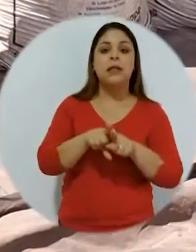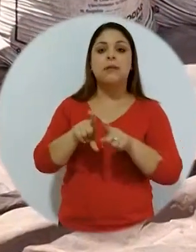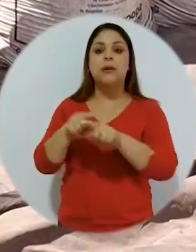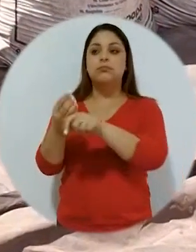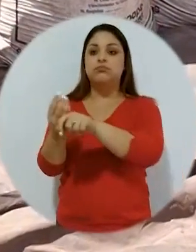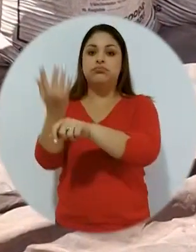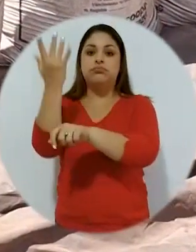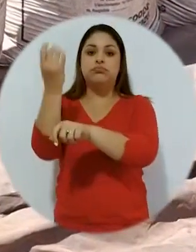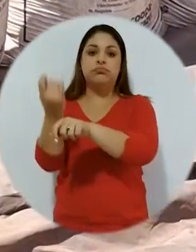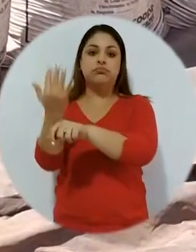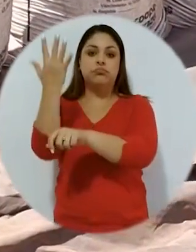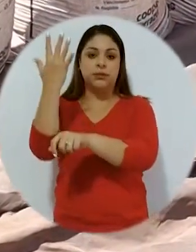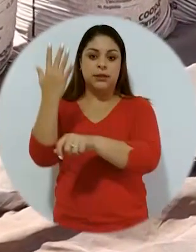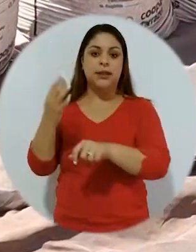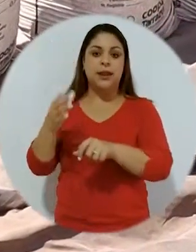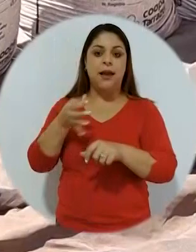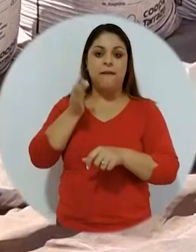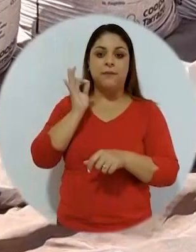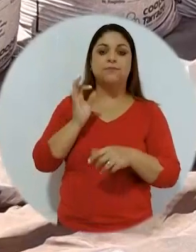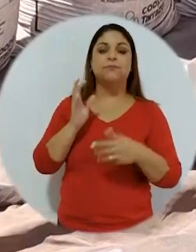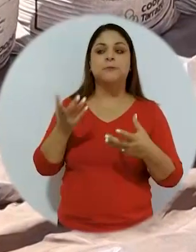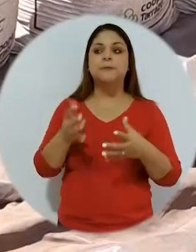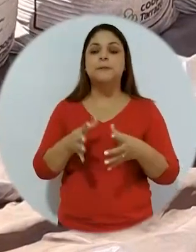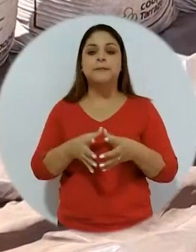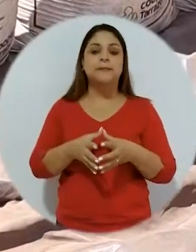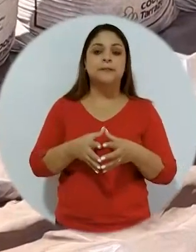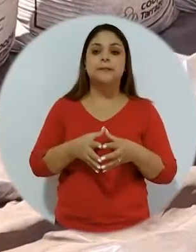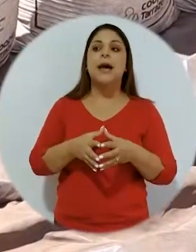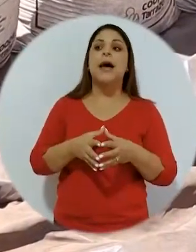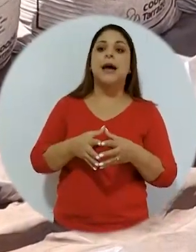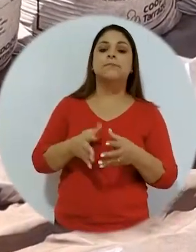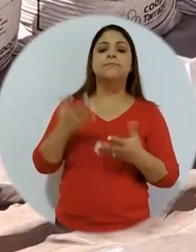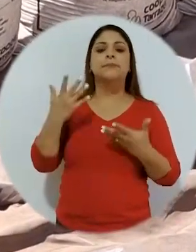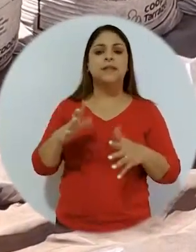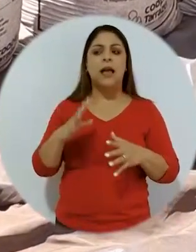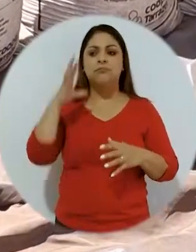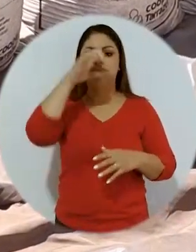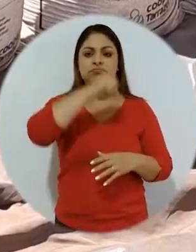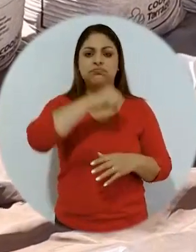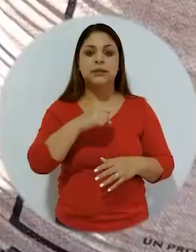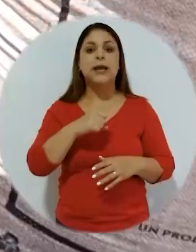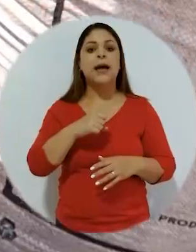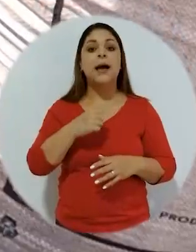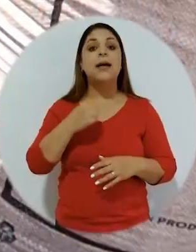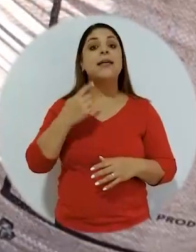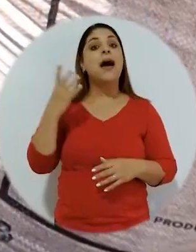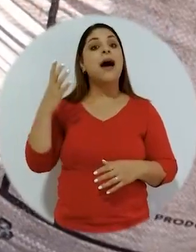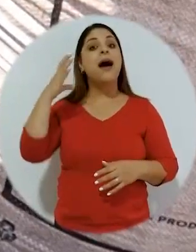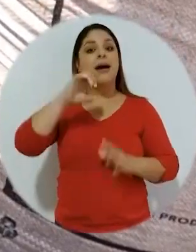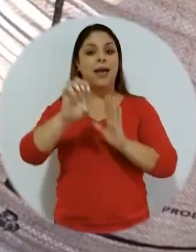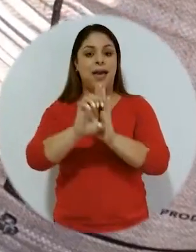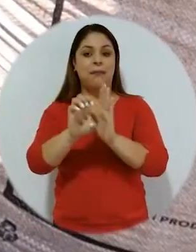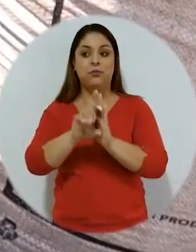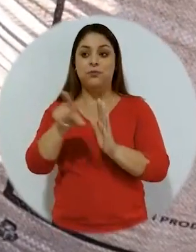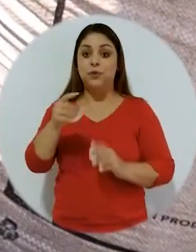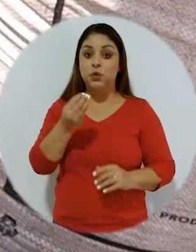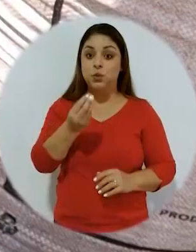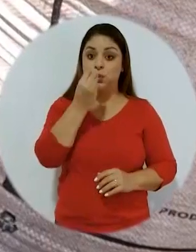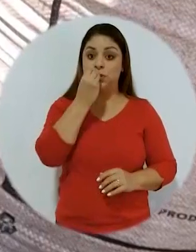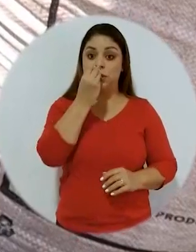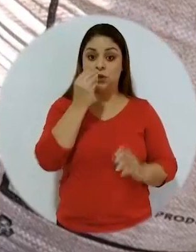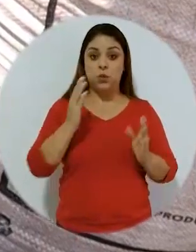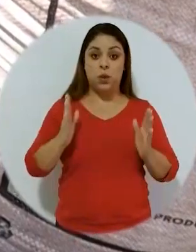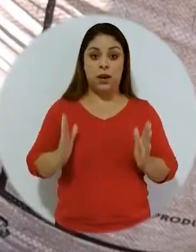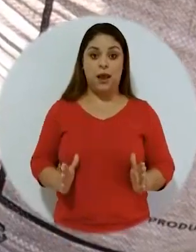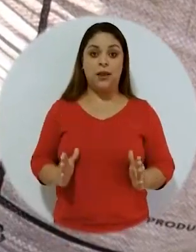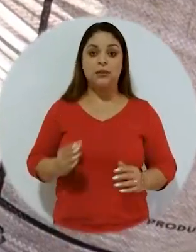de emisiones. Y empezamos a caracterizar ese material y nos dimos cuenta que nutricionalmente, por ejemplo, la pulpa